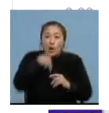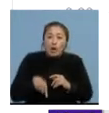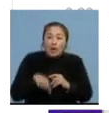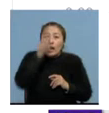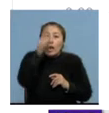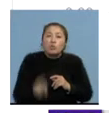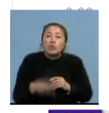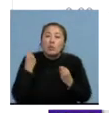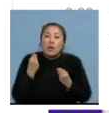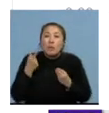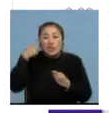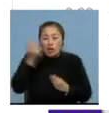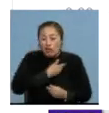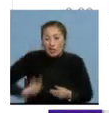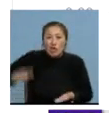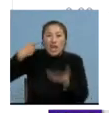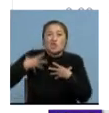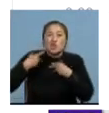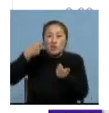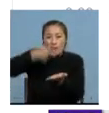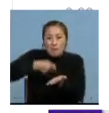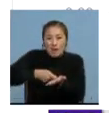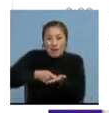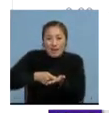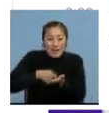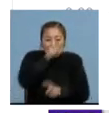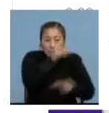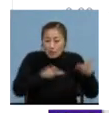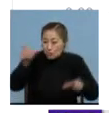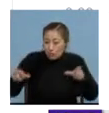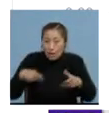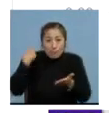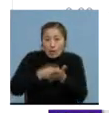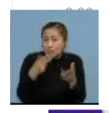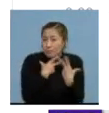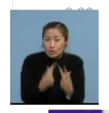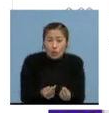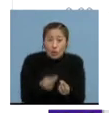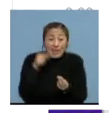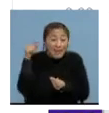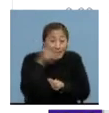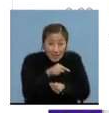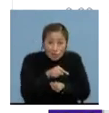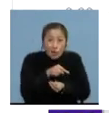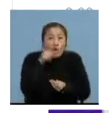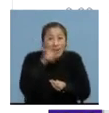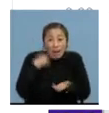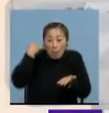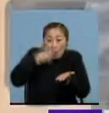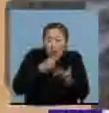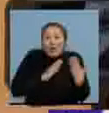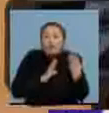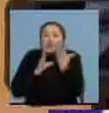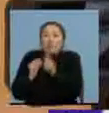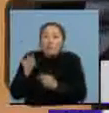subsidiado y el subsidio que no se le cobraba al usuario debía ser invertido en inversiones para mejorar la calidad